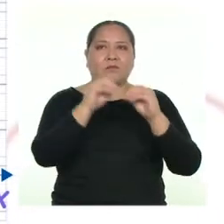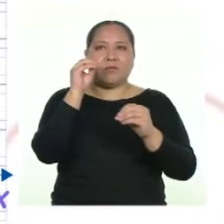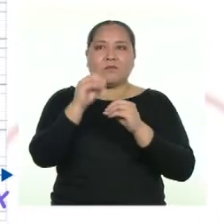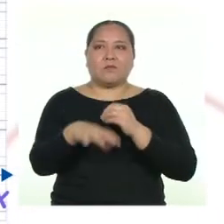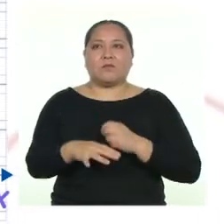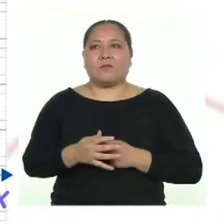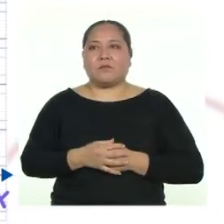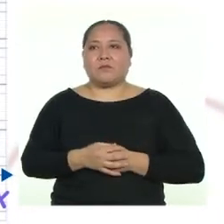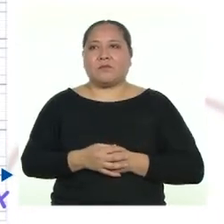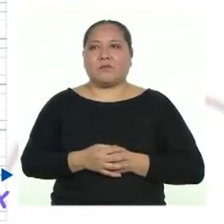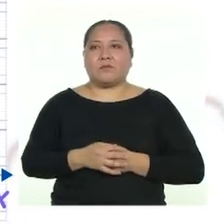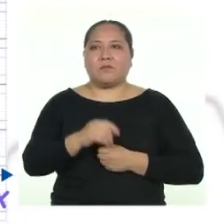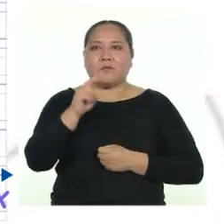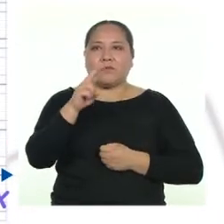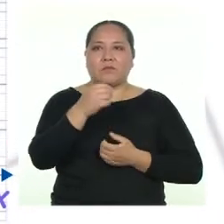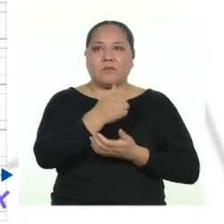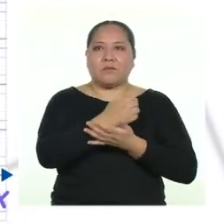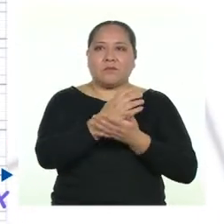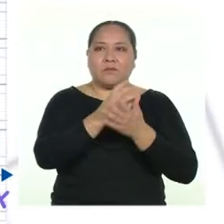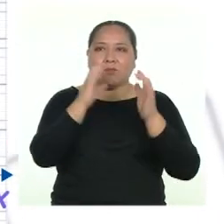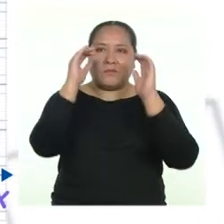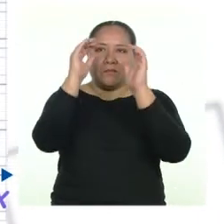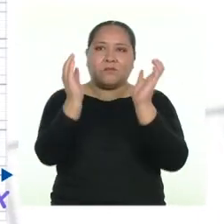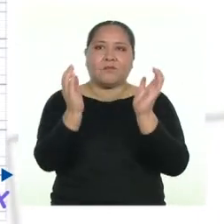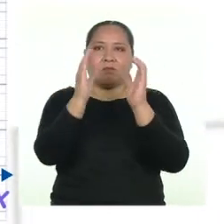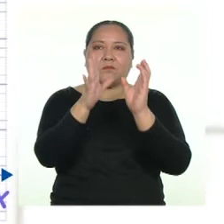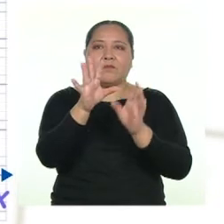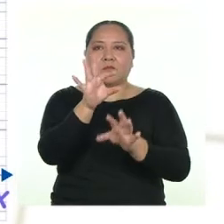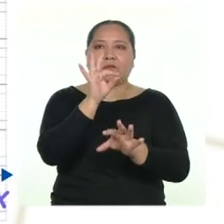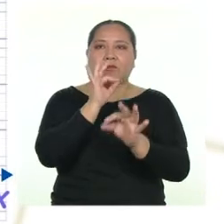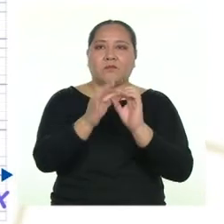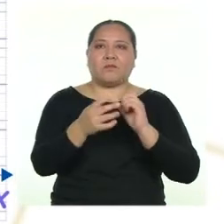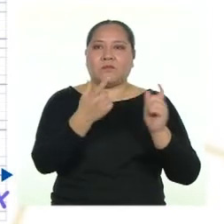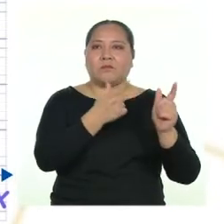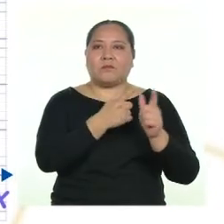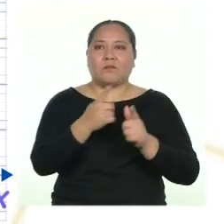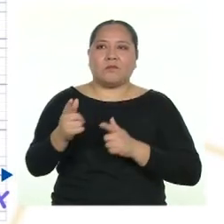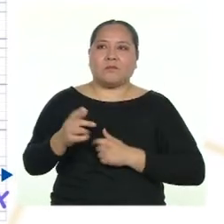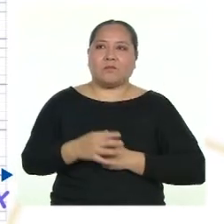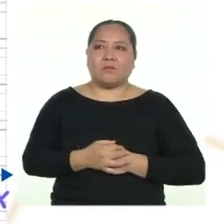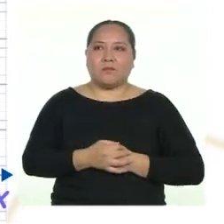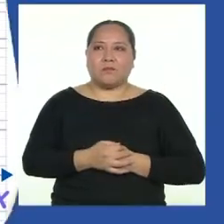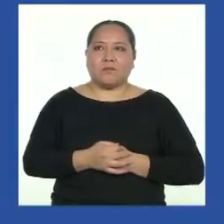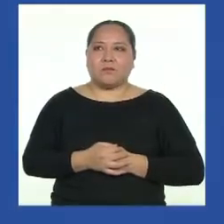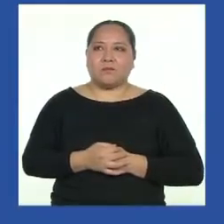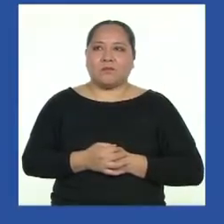los dos pares ordenados que hallaste. ¡Listo!